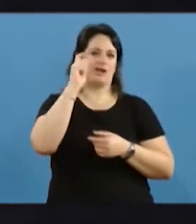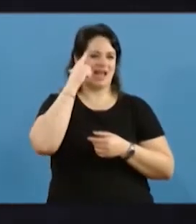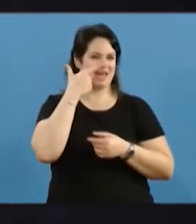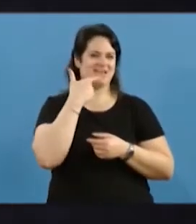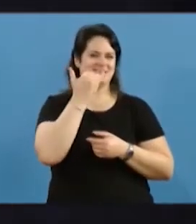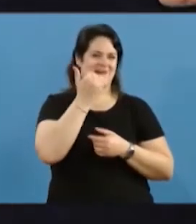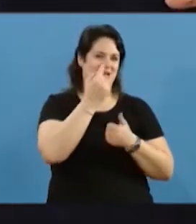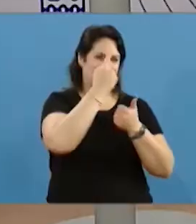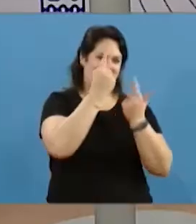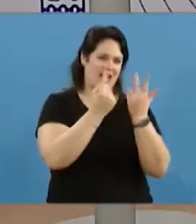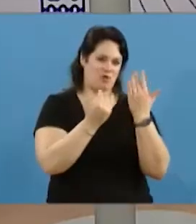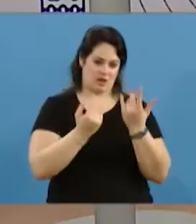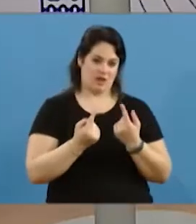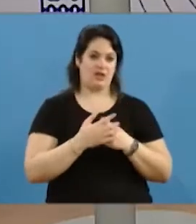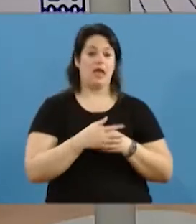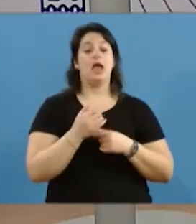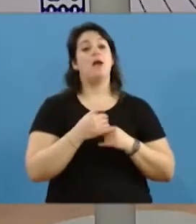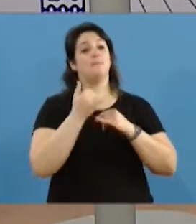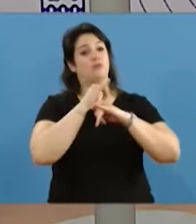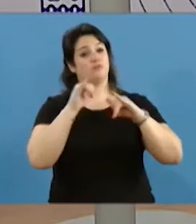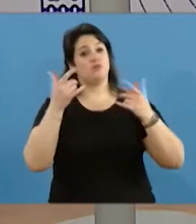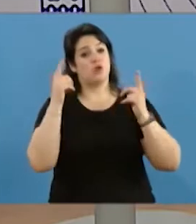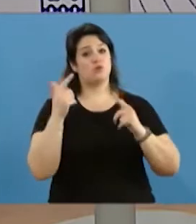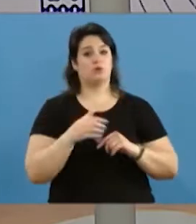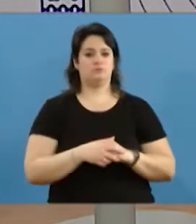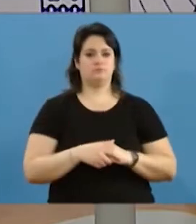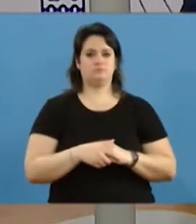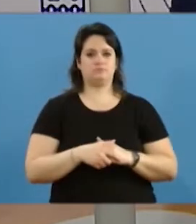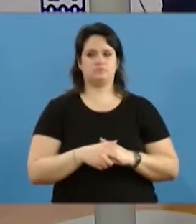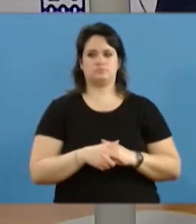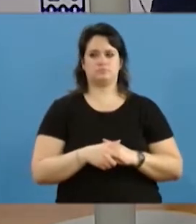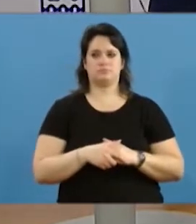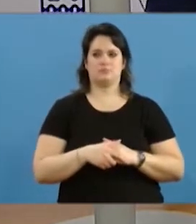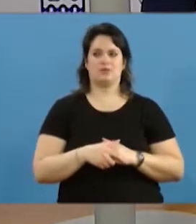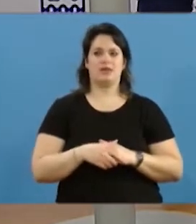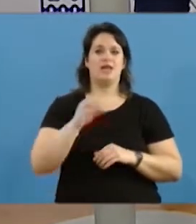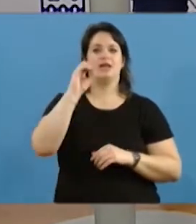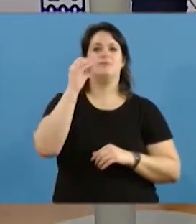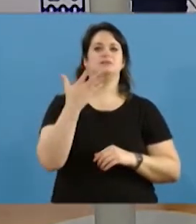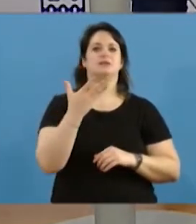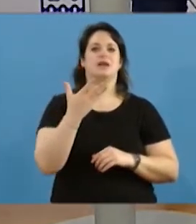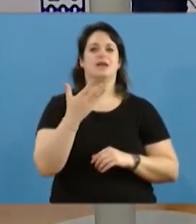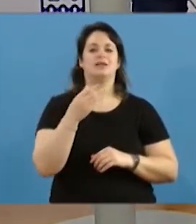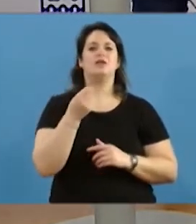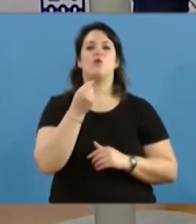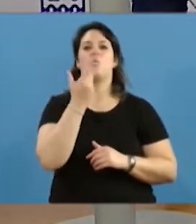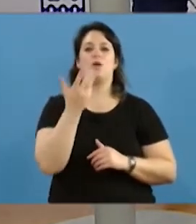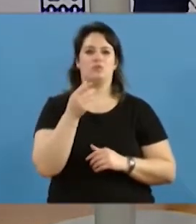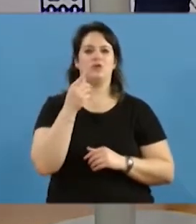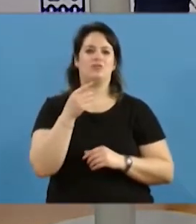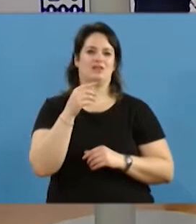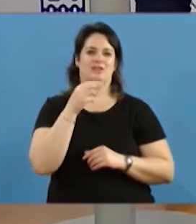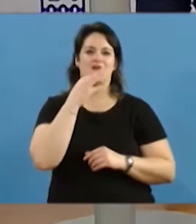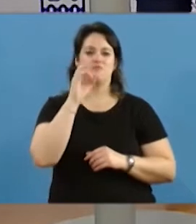una. Como no está eso, la información que este gráfico me aporta es el porcentaje de presencia de esa vocal.